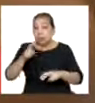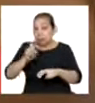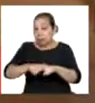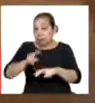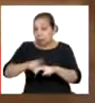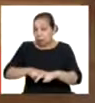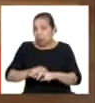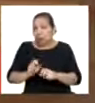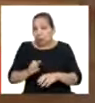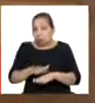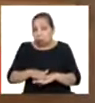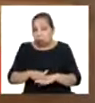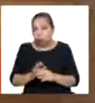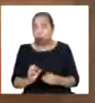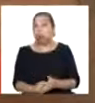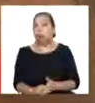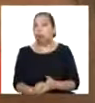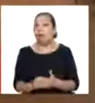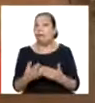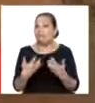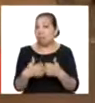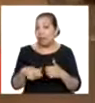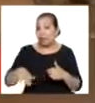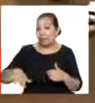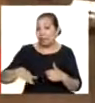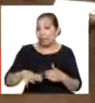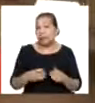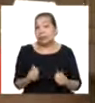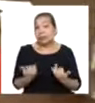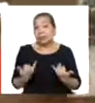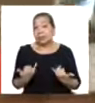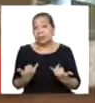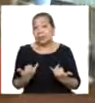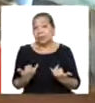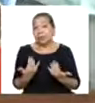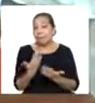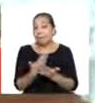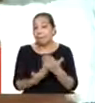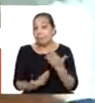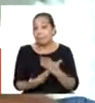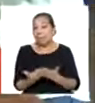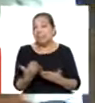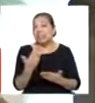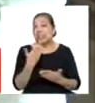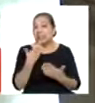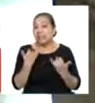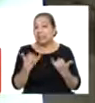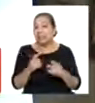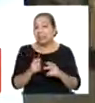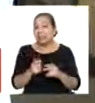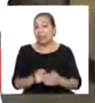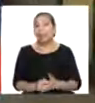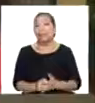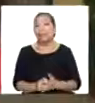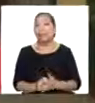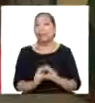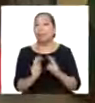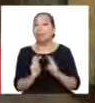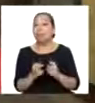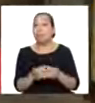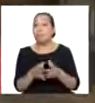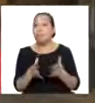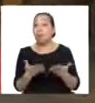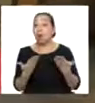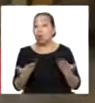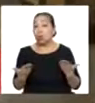de madera que se gestionan, que se fabrican en este punto desde las manos de los emprendedores. En este taller en particular vemos gran